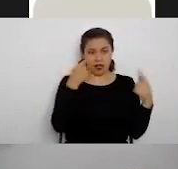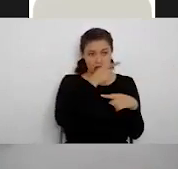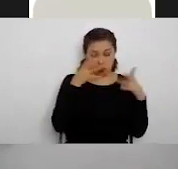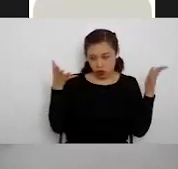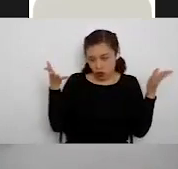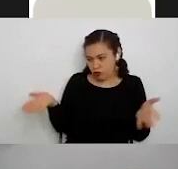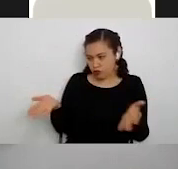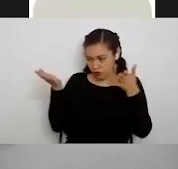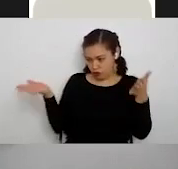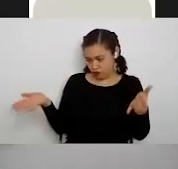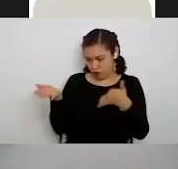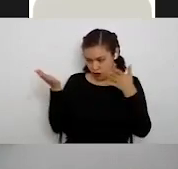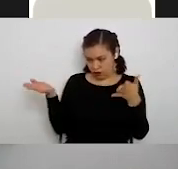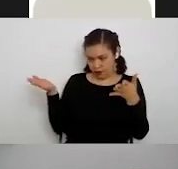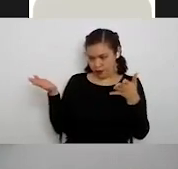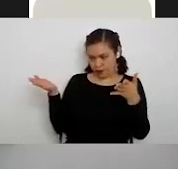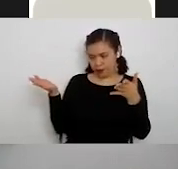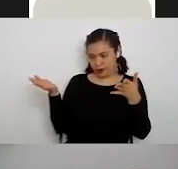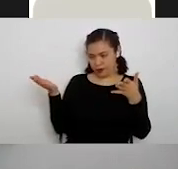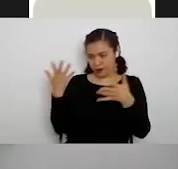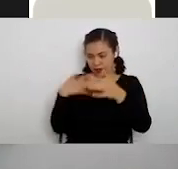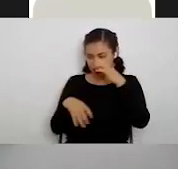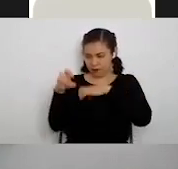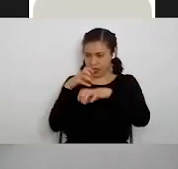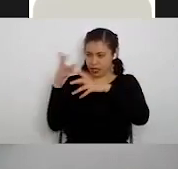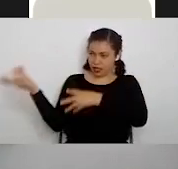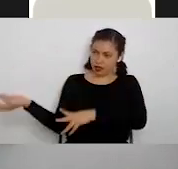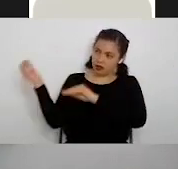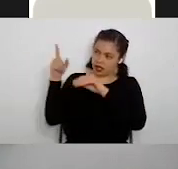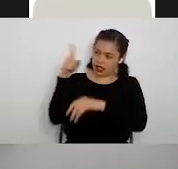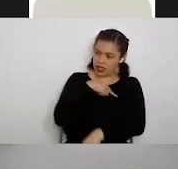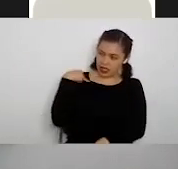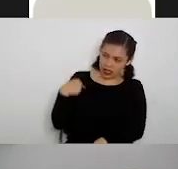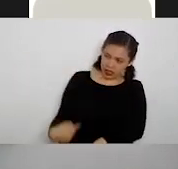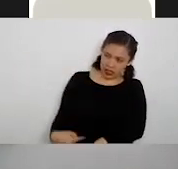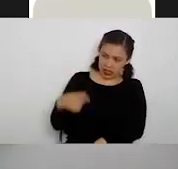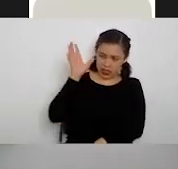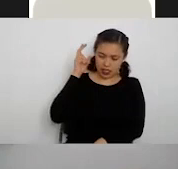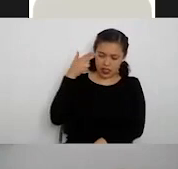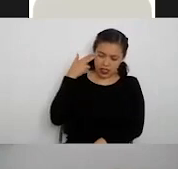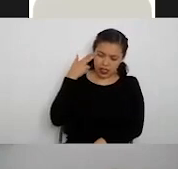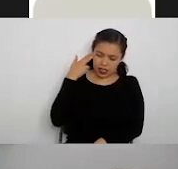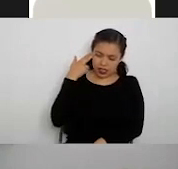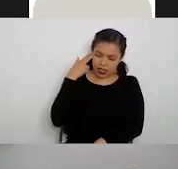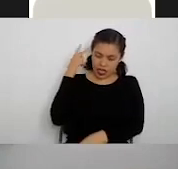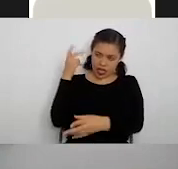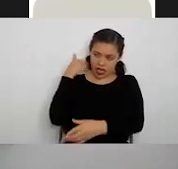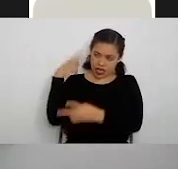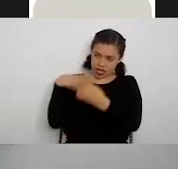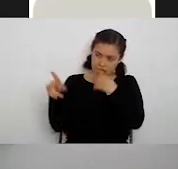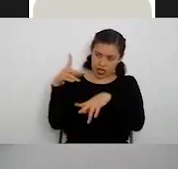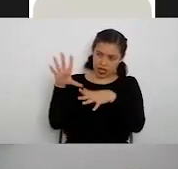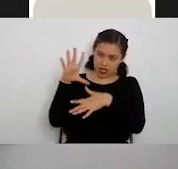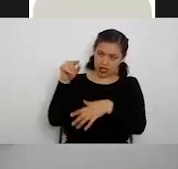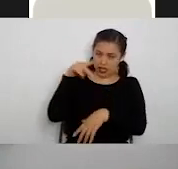las empresas que se está queriendo traer de China o de Vietnam hacia América del Norte entre a